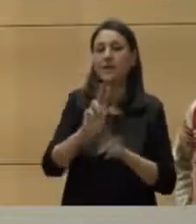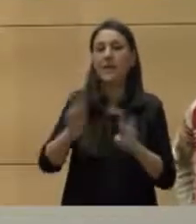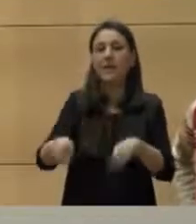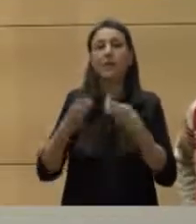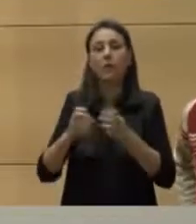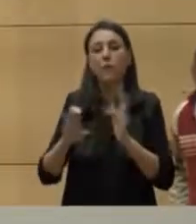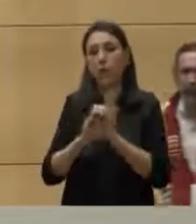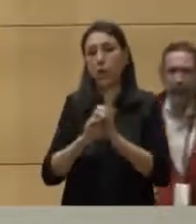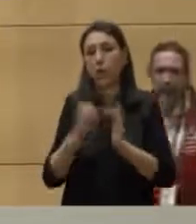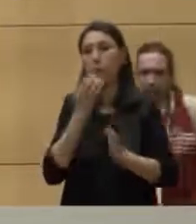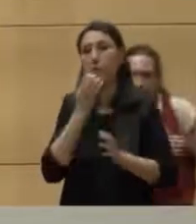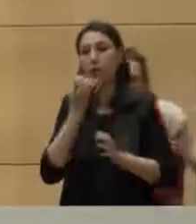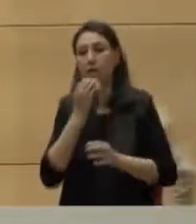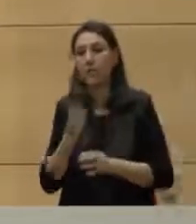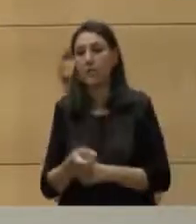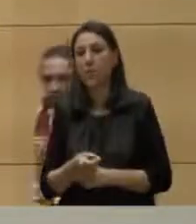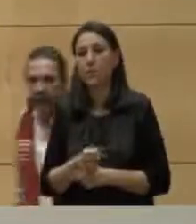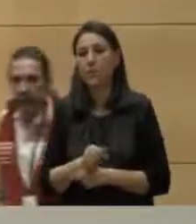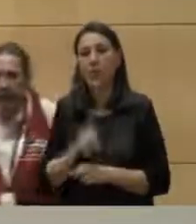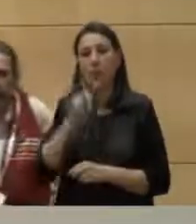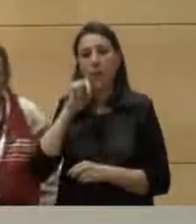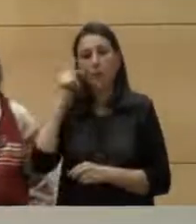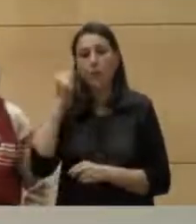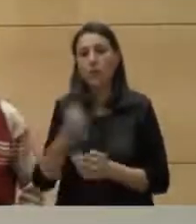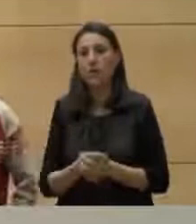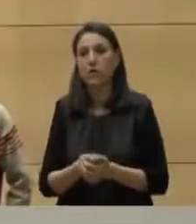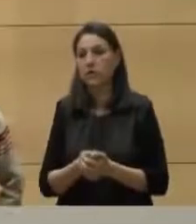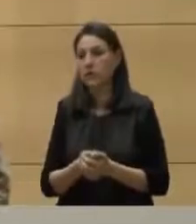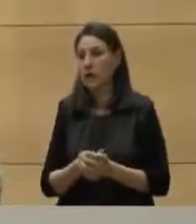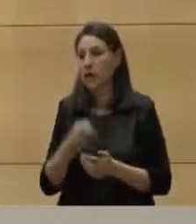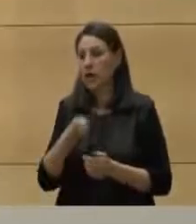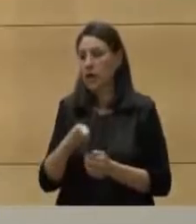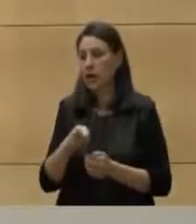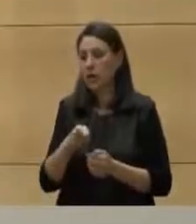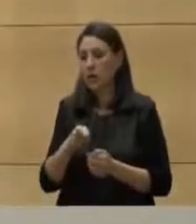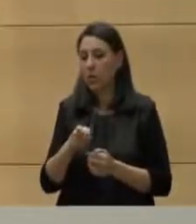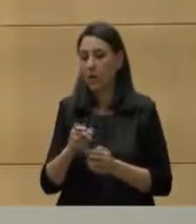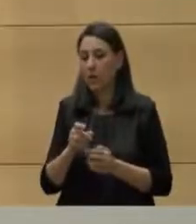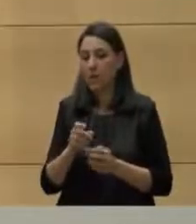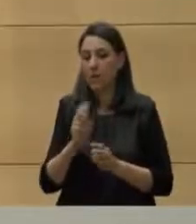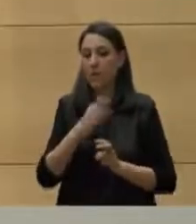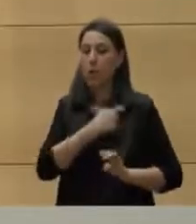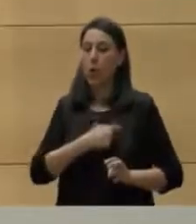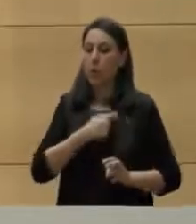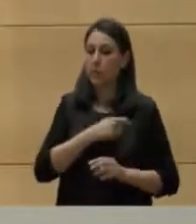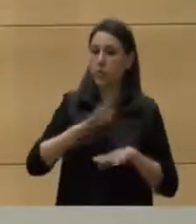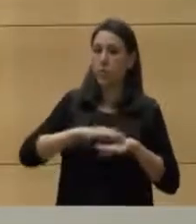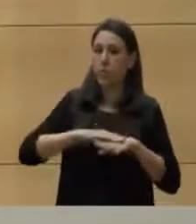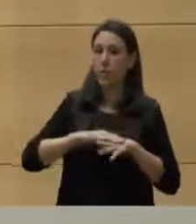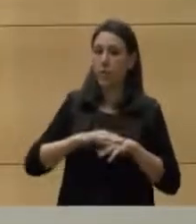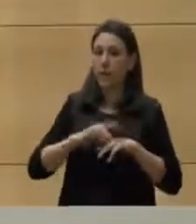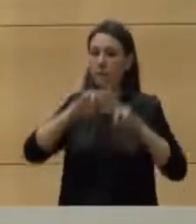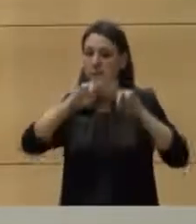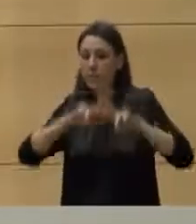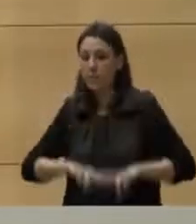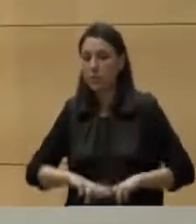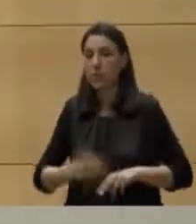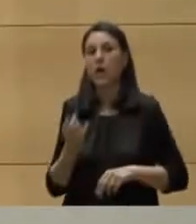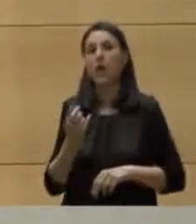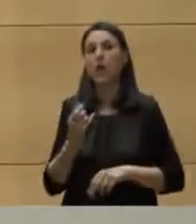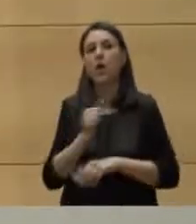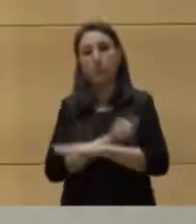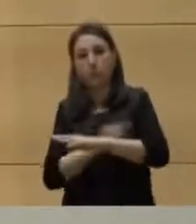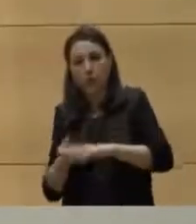Pedro Sánchez ha planteado una comisión que estudie el debate de la reforma de la Constitución, asimismo Ciudadanos o